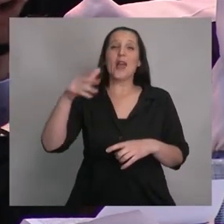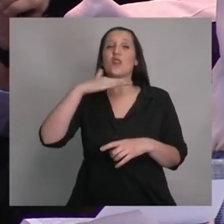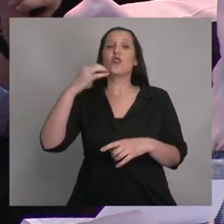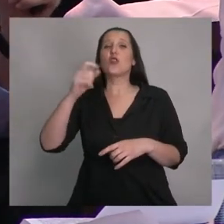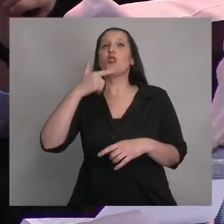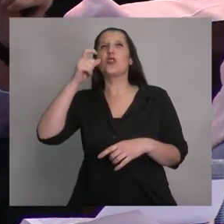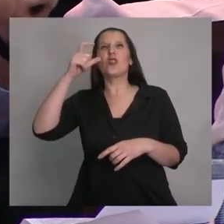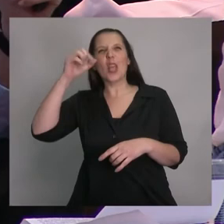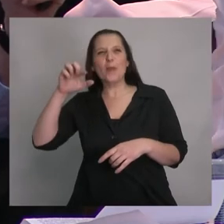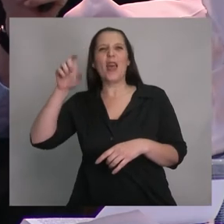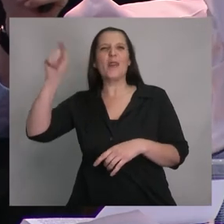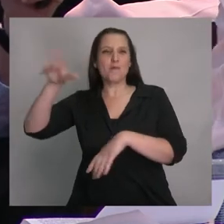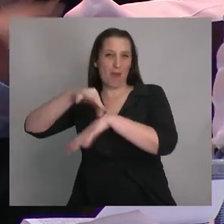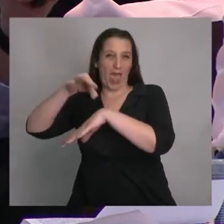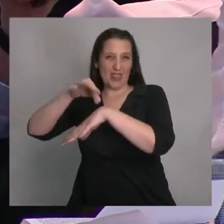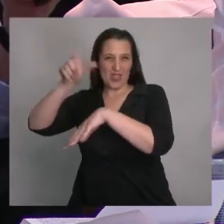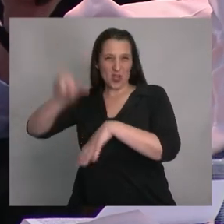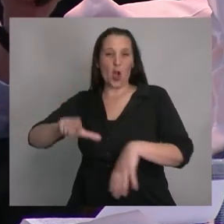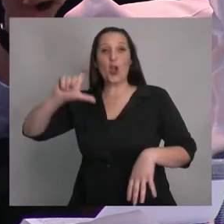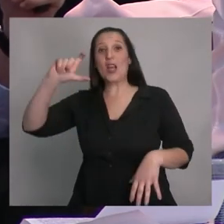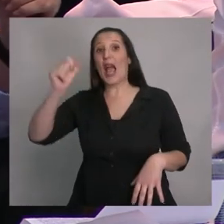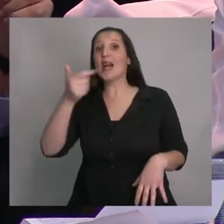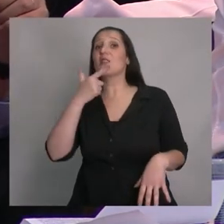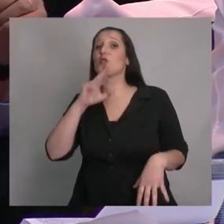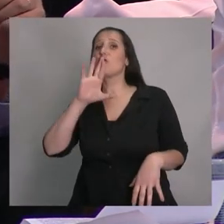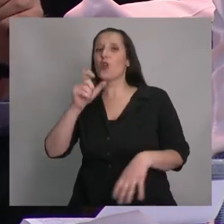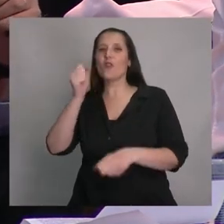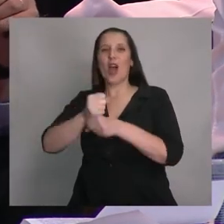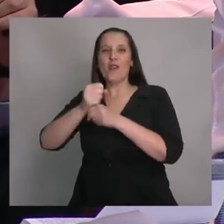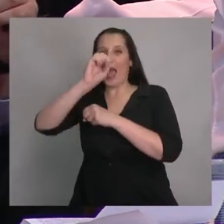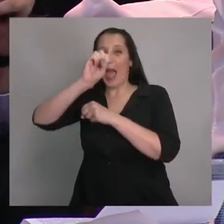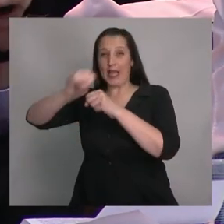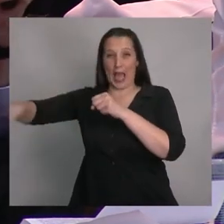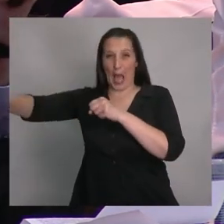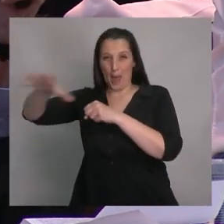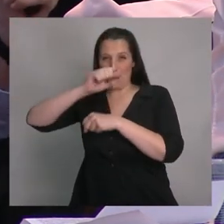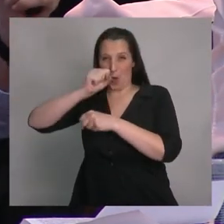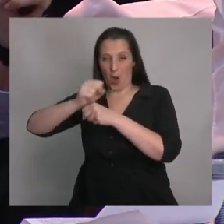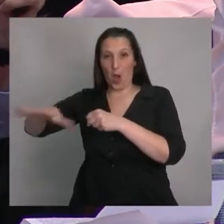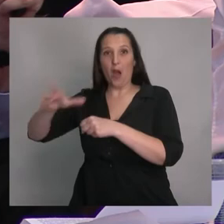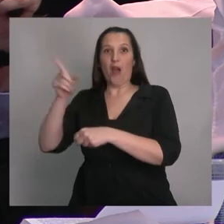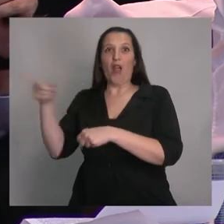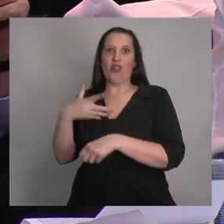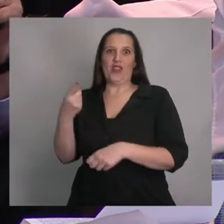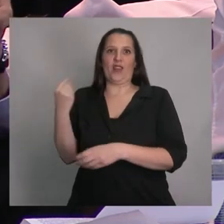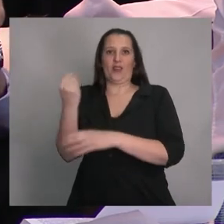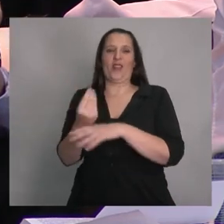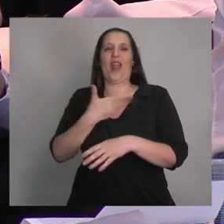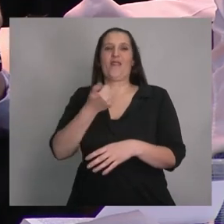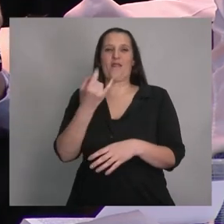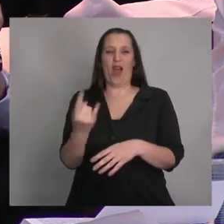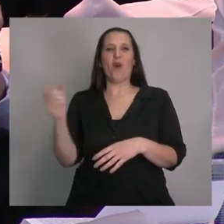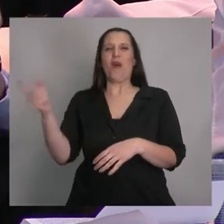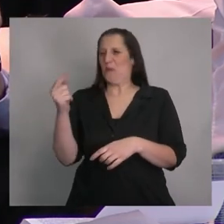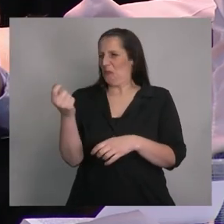sé de castro que era un médico un médico rural que llegó a ser el director general de la fao que dentro de pocos